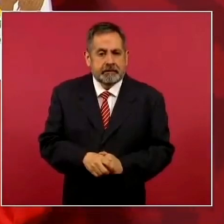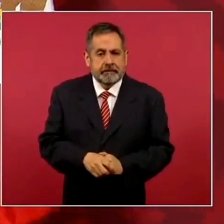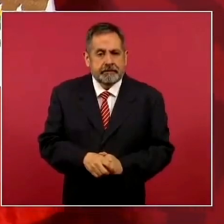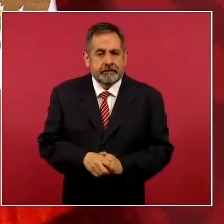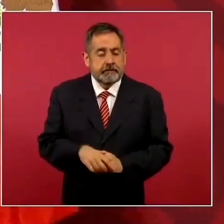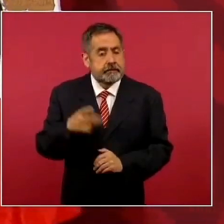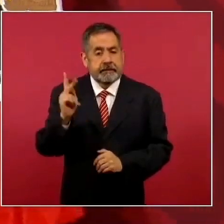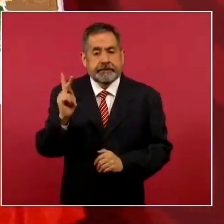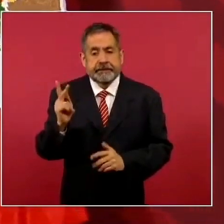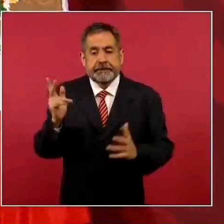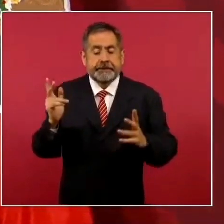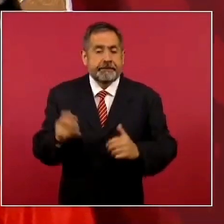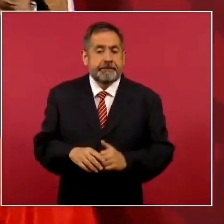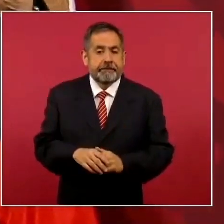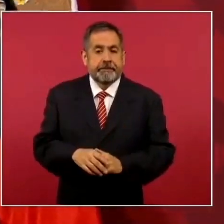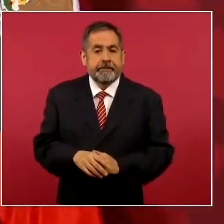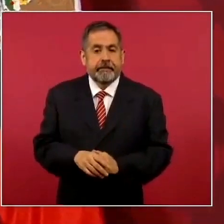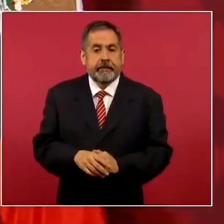Pero